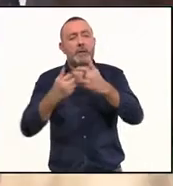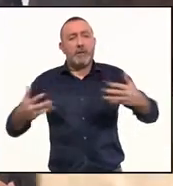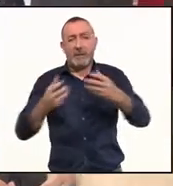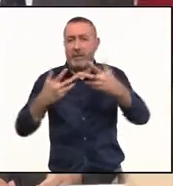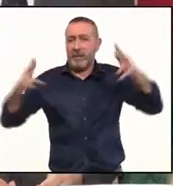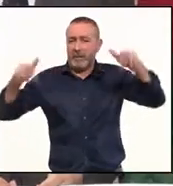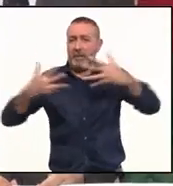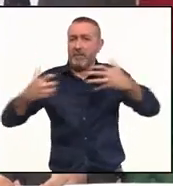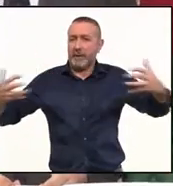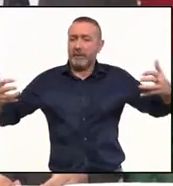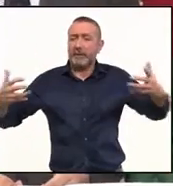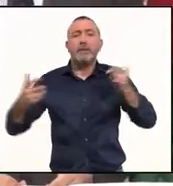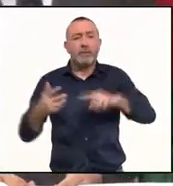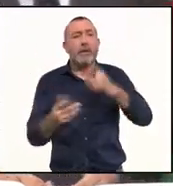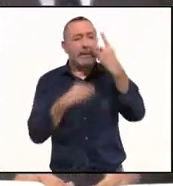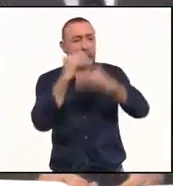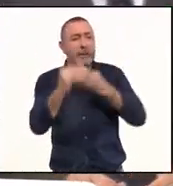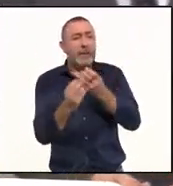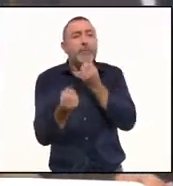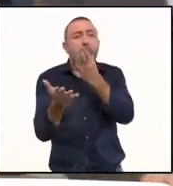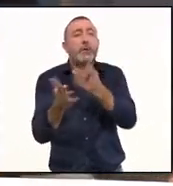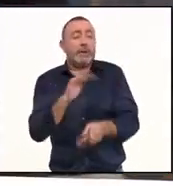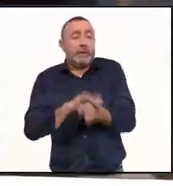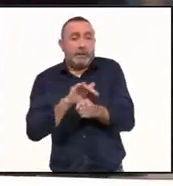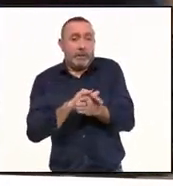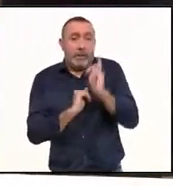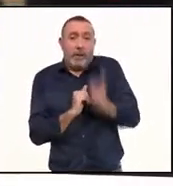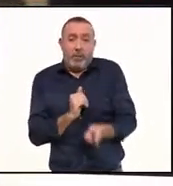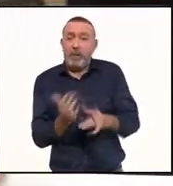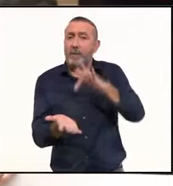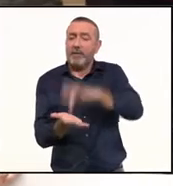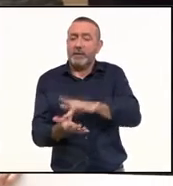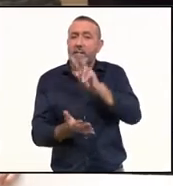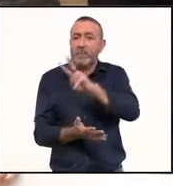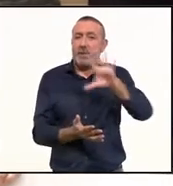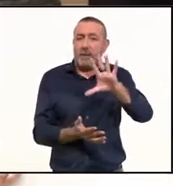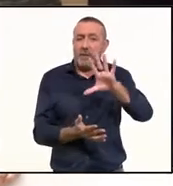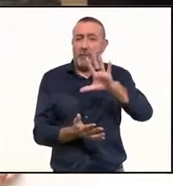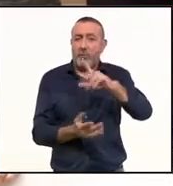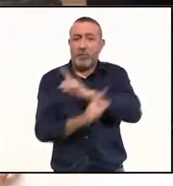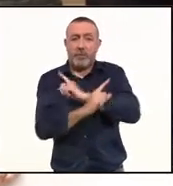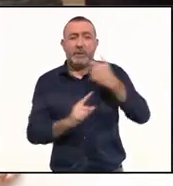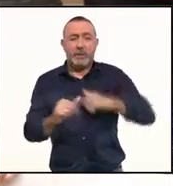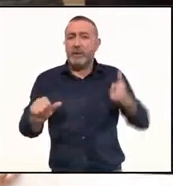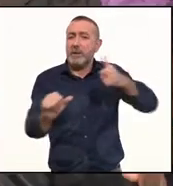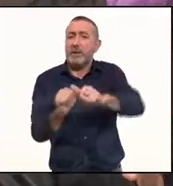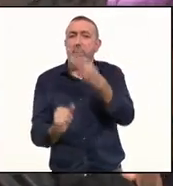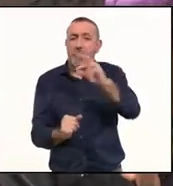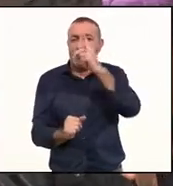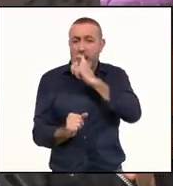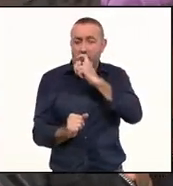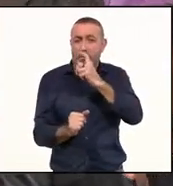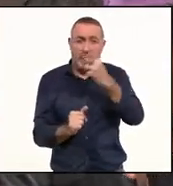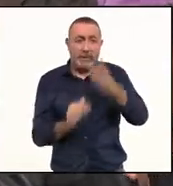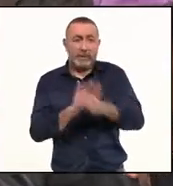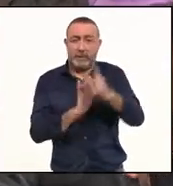primerísima ahora lo más importante y es que sigue existiendo esta fecha ya llevamos más de 20 años conmemorando la y desde luego ese debería de ser